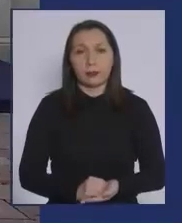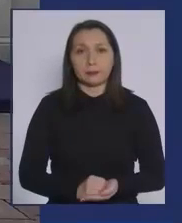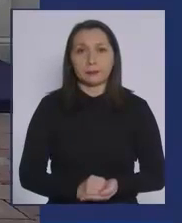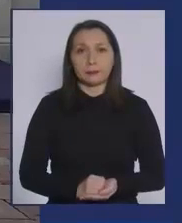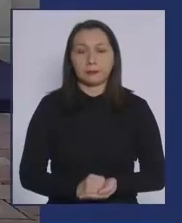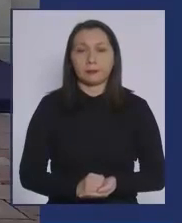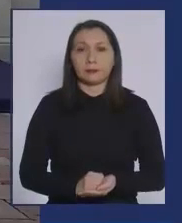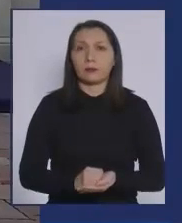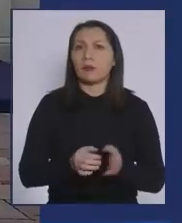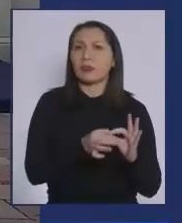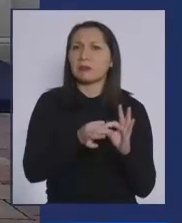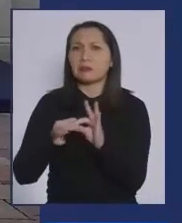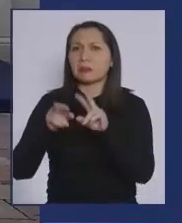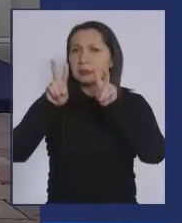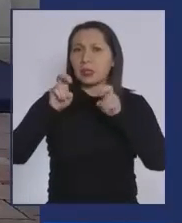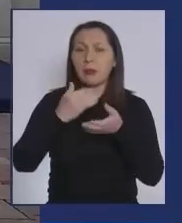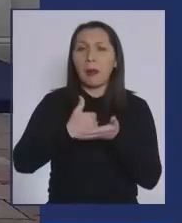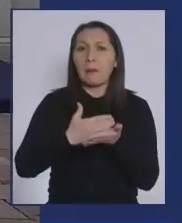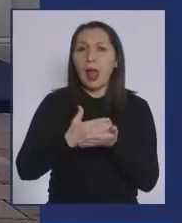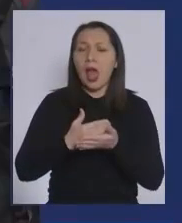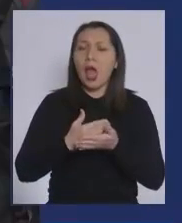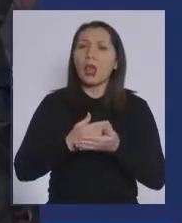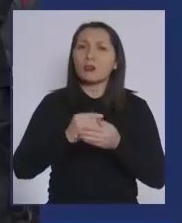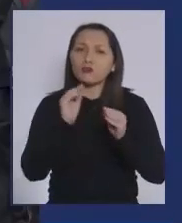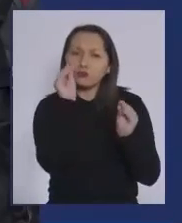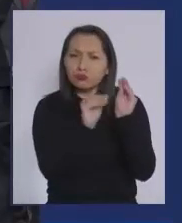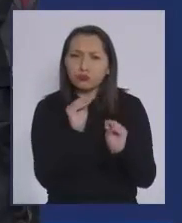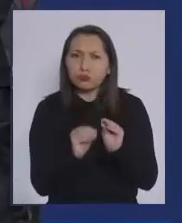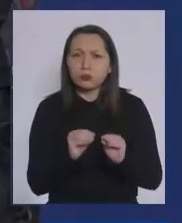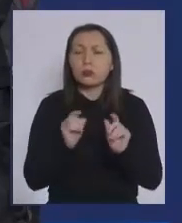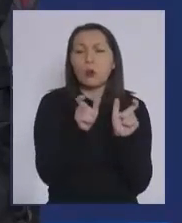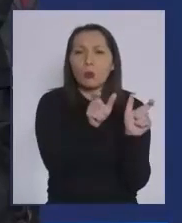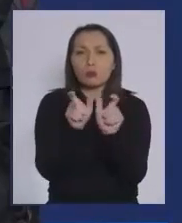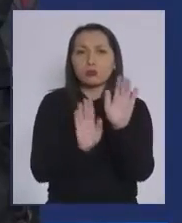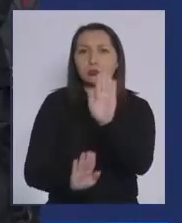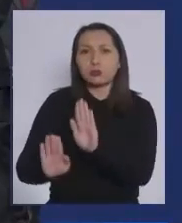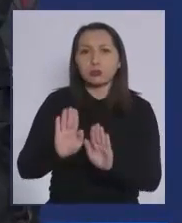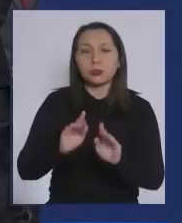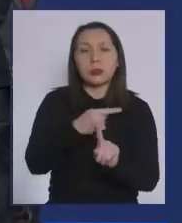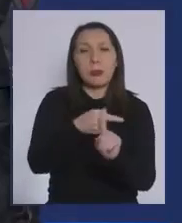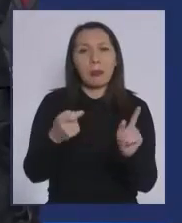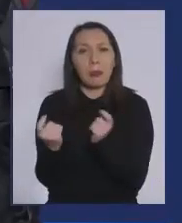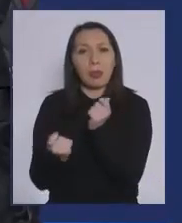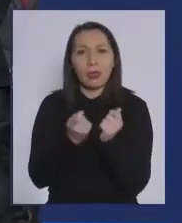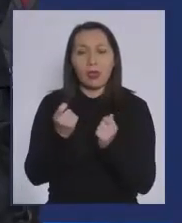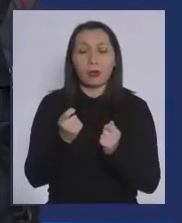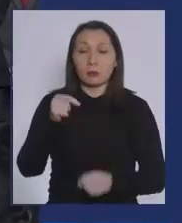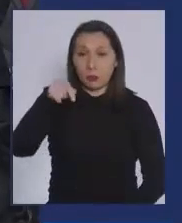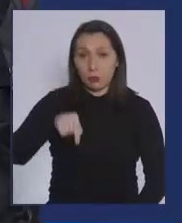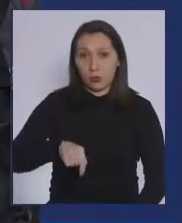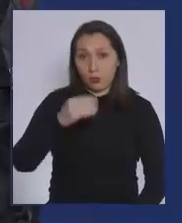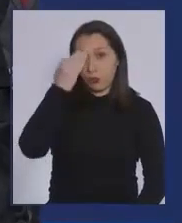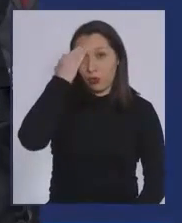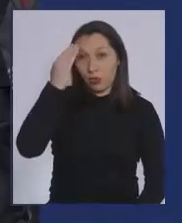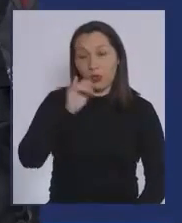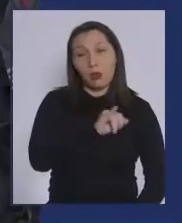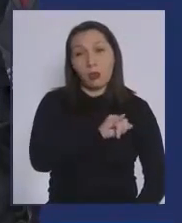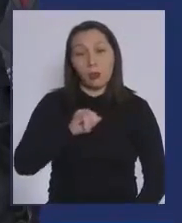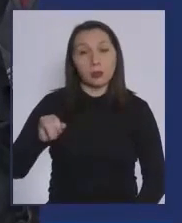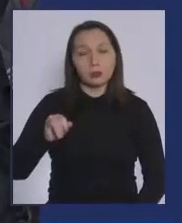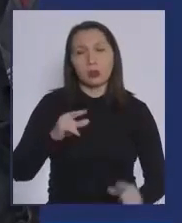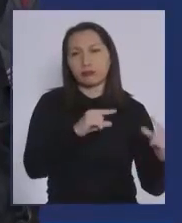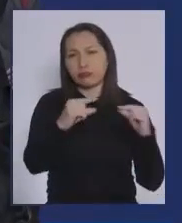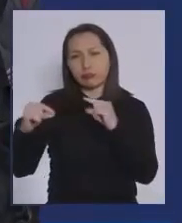en qué consiste este plan fortalecido de protección de la clase media hoy día después de